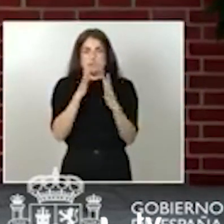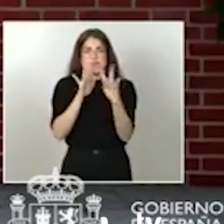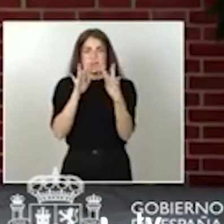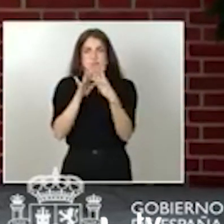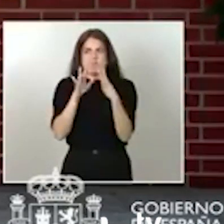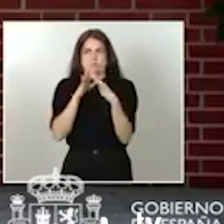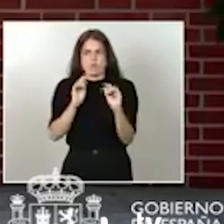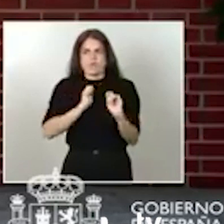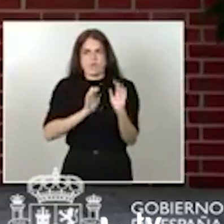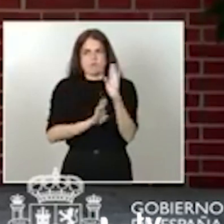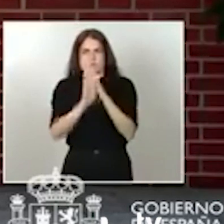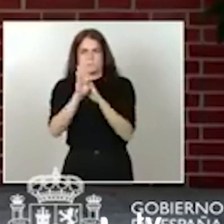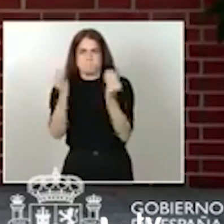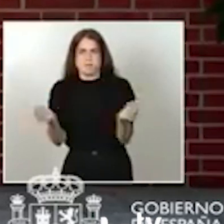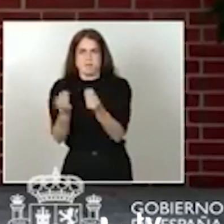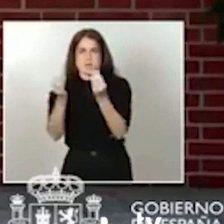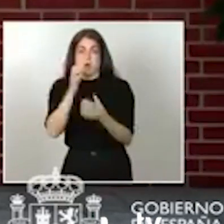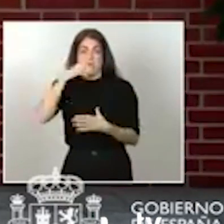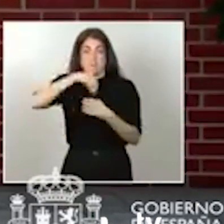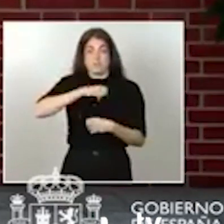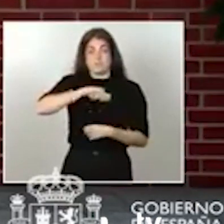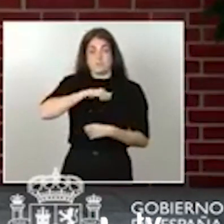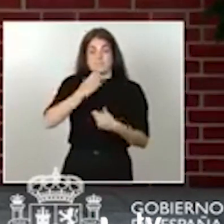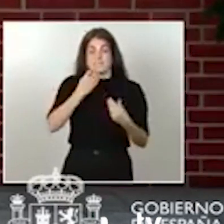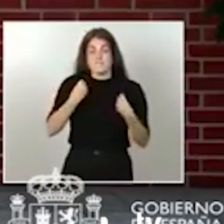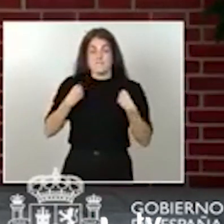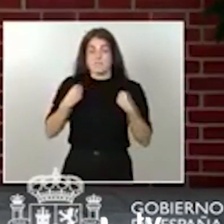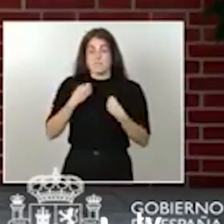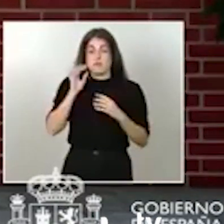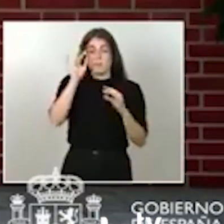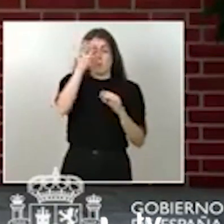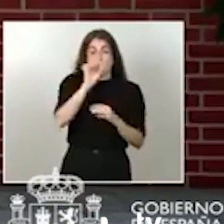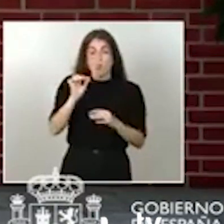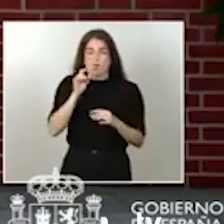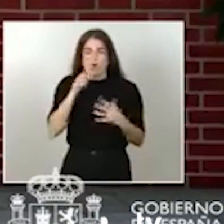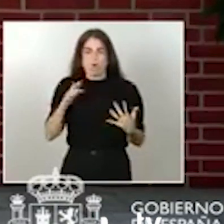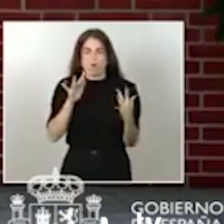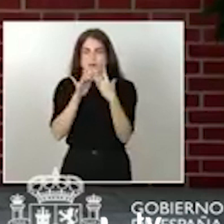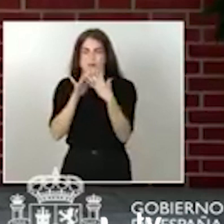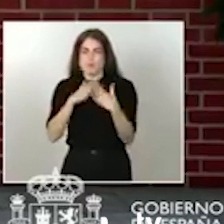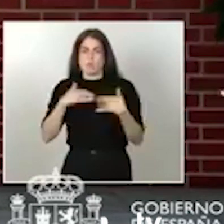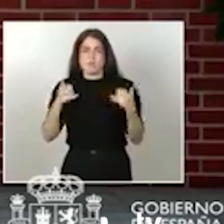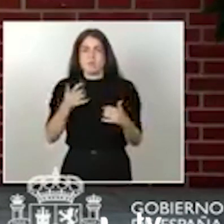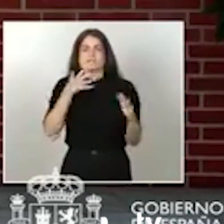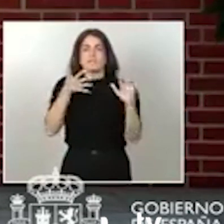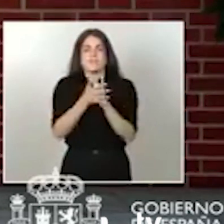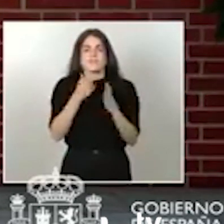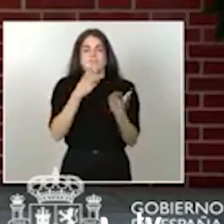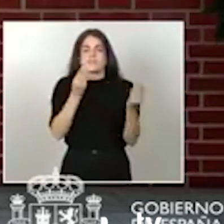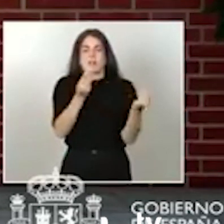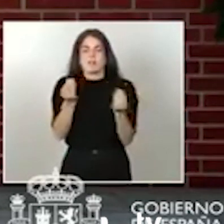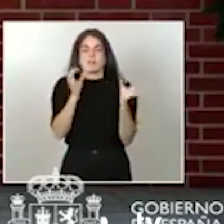y los residentes en españa en cualquier punto de nuestra nación deben saber que la integridad territorial de españa sus